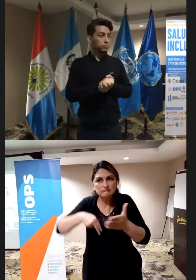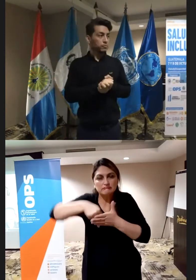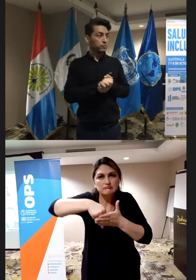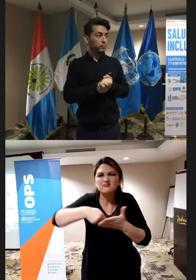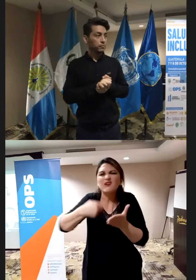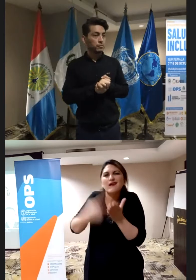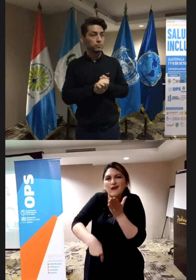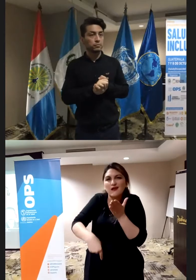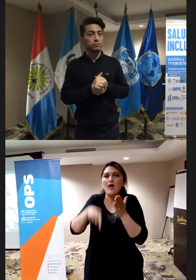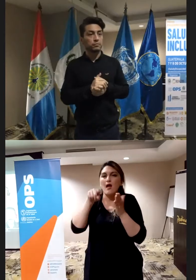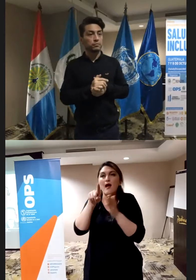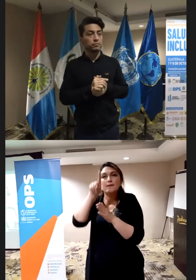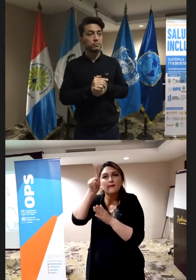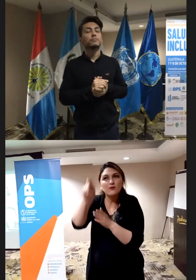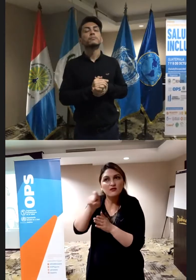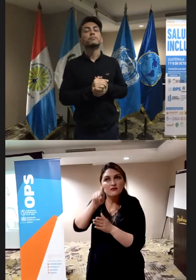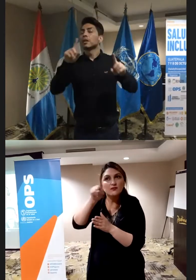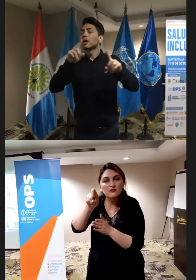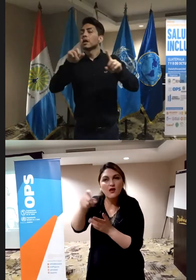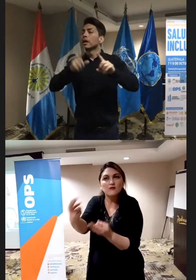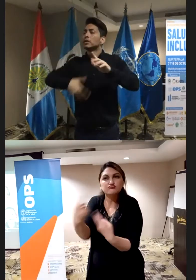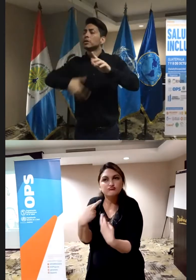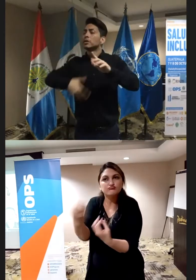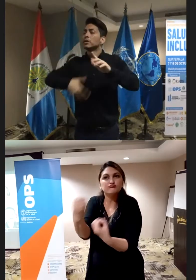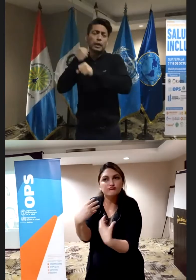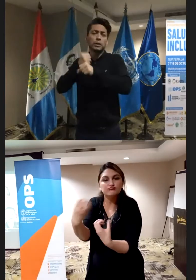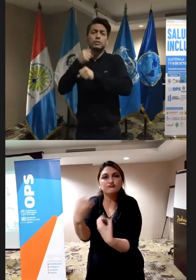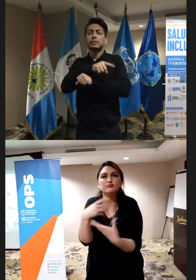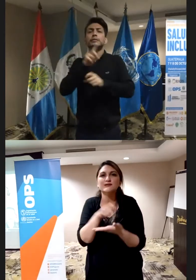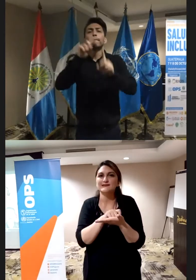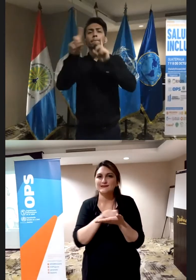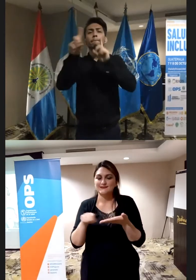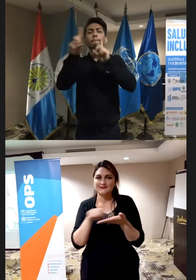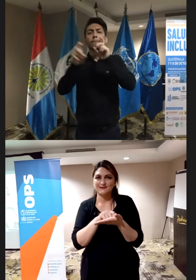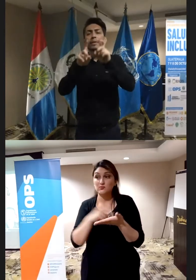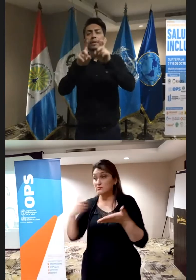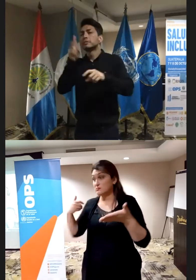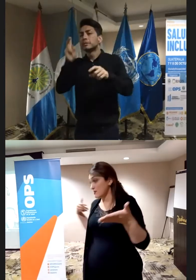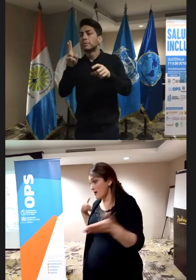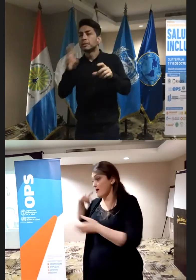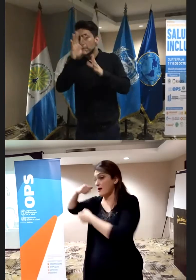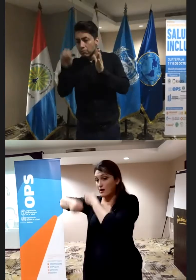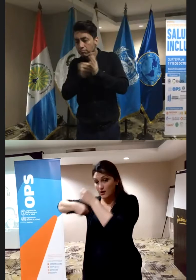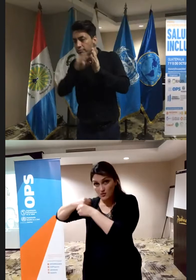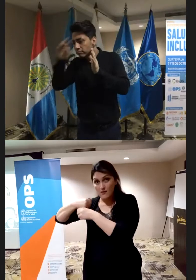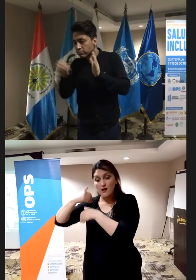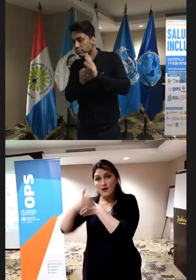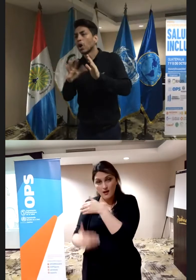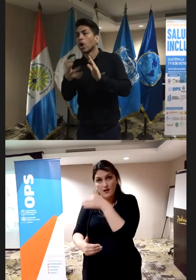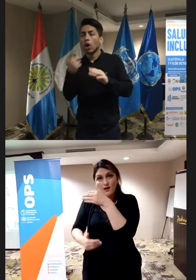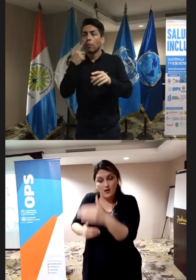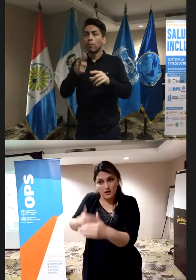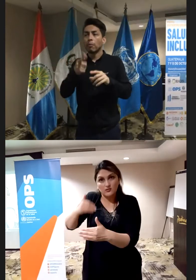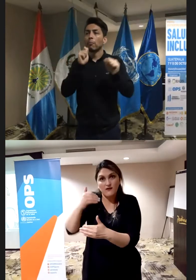Bueno, desde varios años estas preguntas han sido aprobadas como las preguntas más adecuadas para